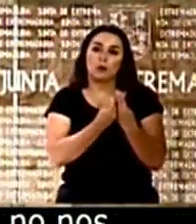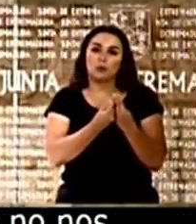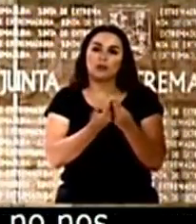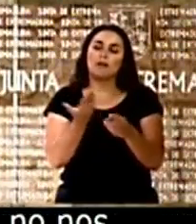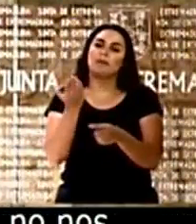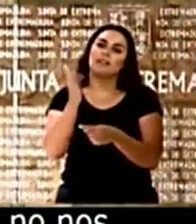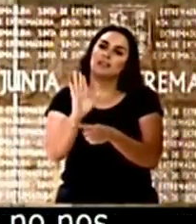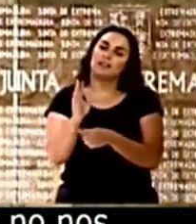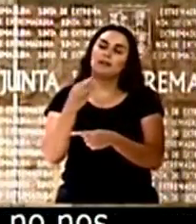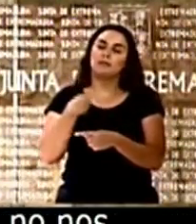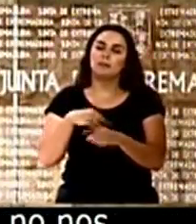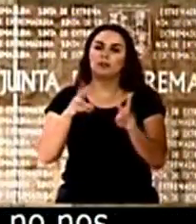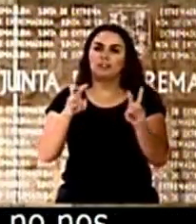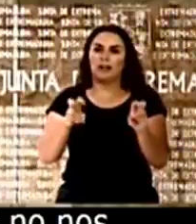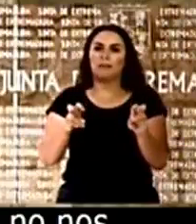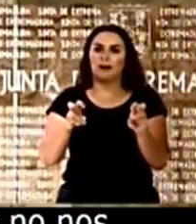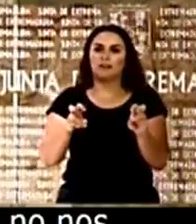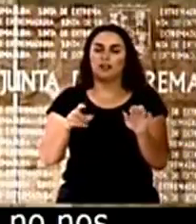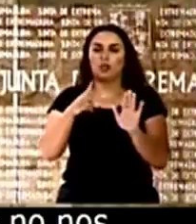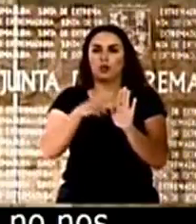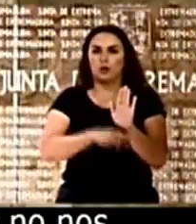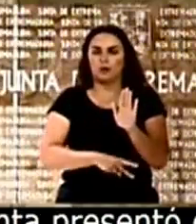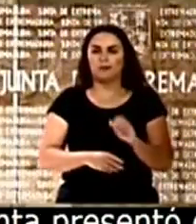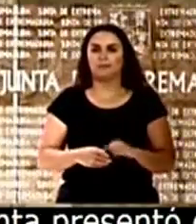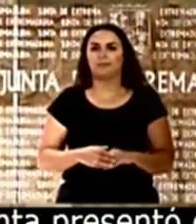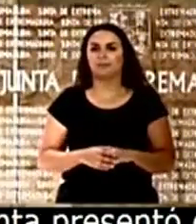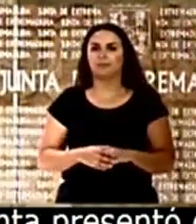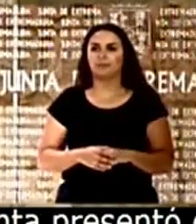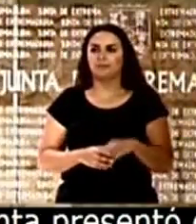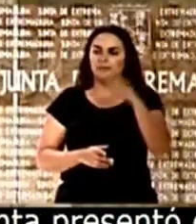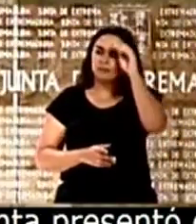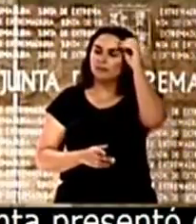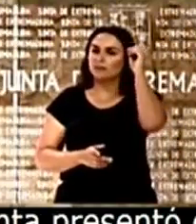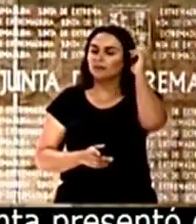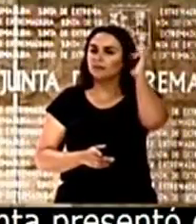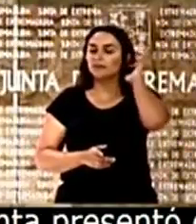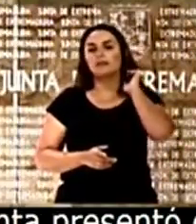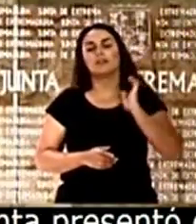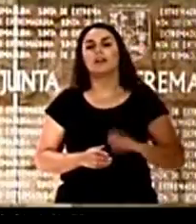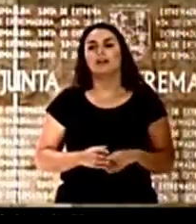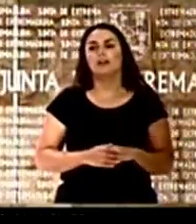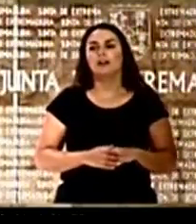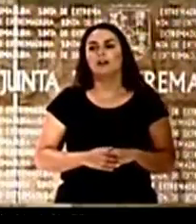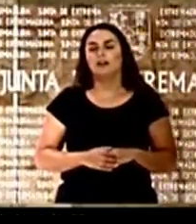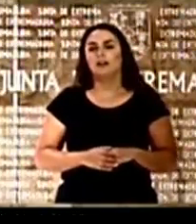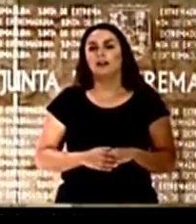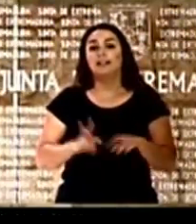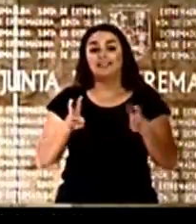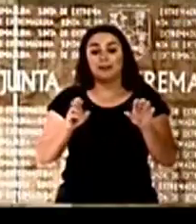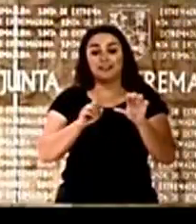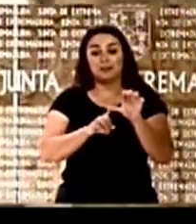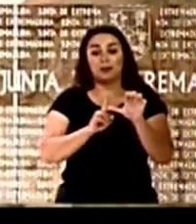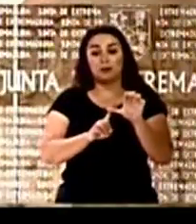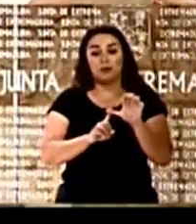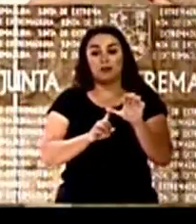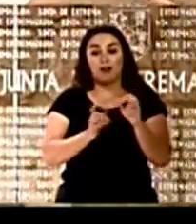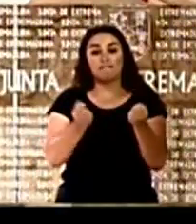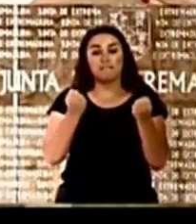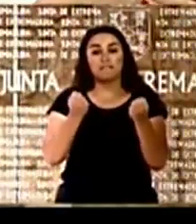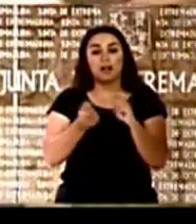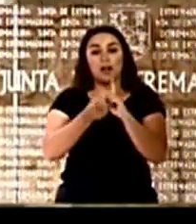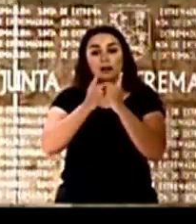presentó en esos términos esa norma. ¿Han cambiado las potencialidades que tiene Extremadura desde marzo